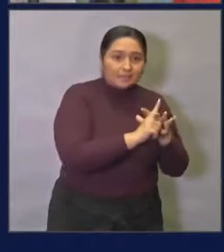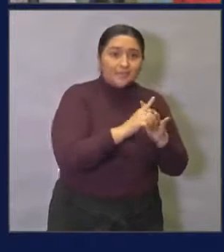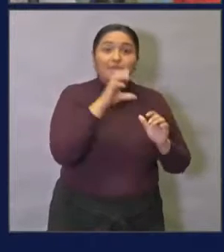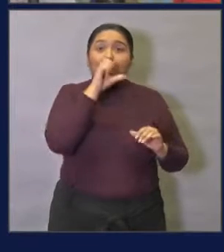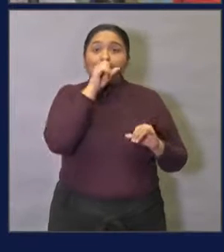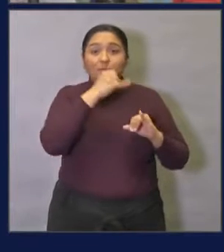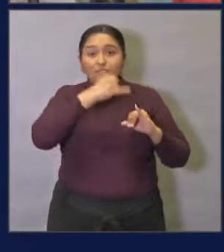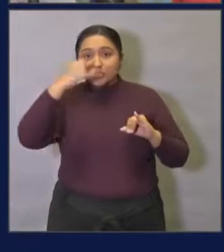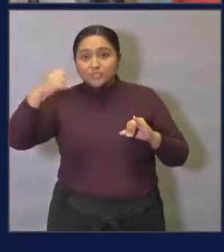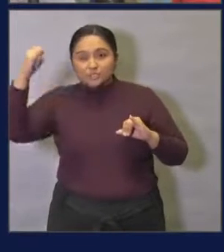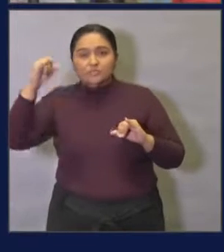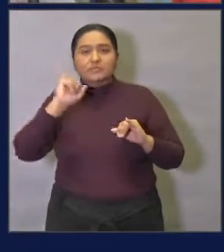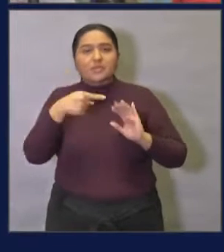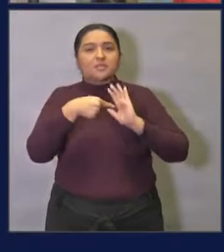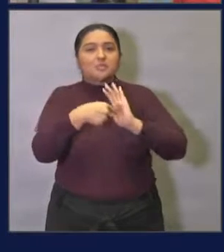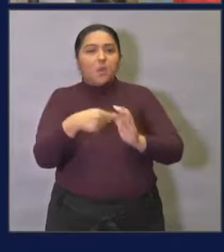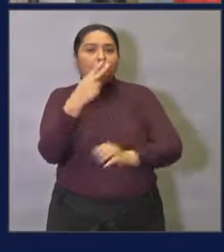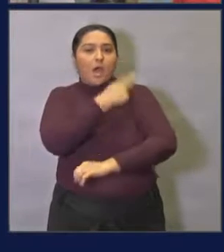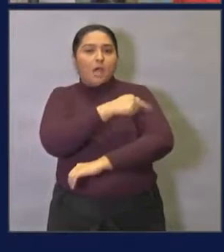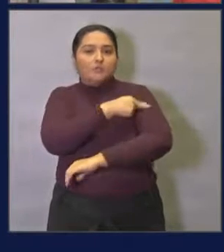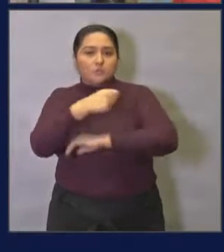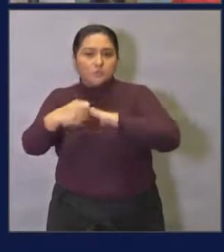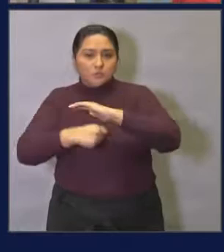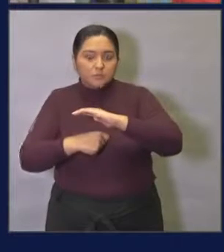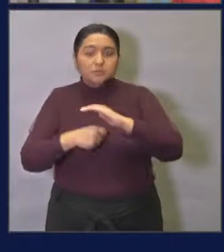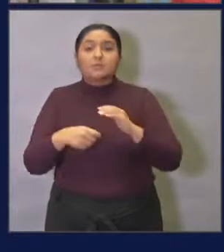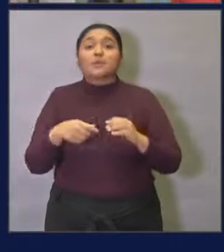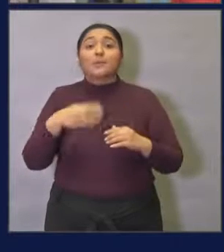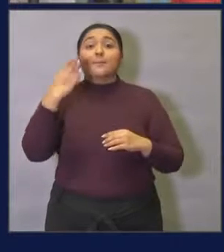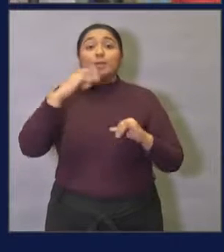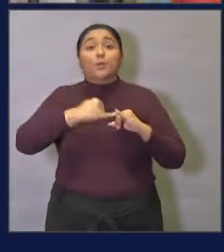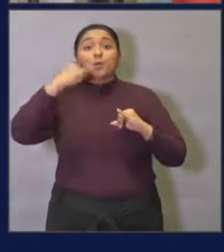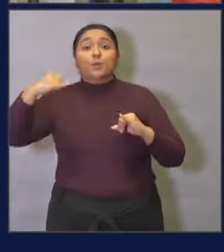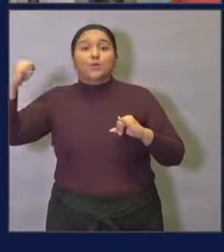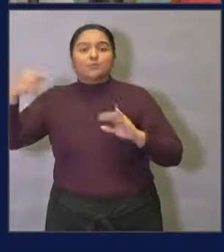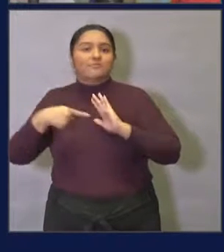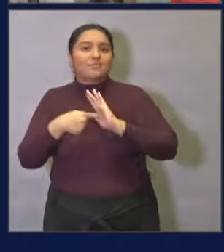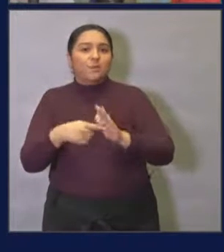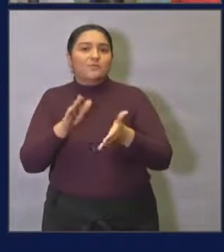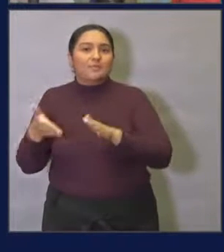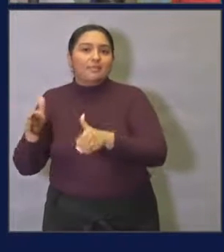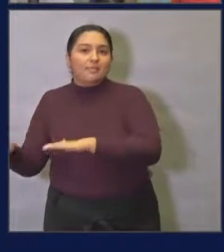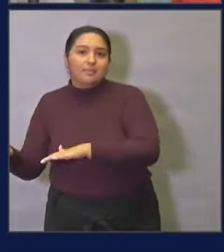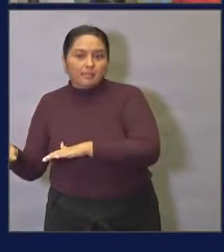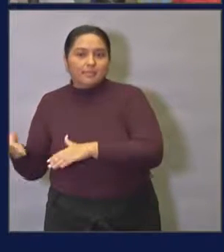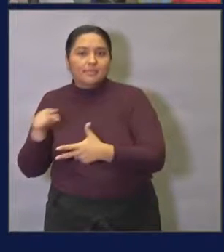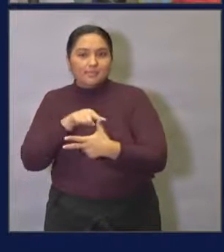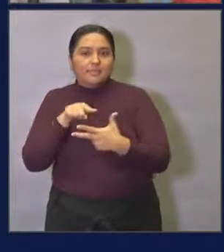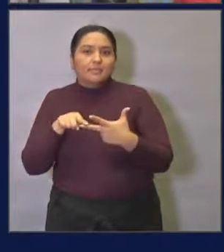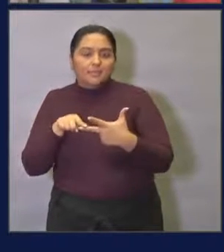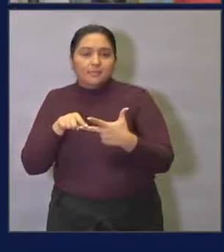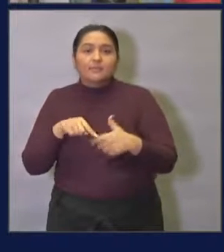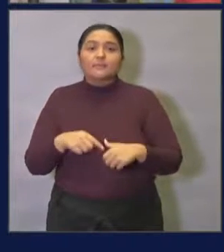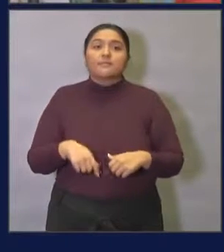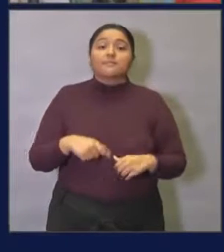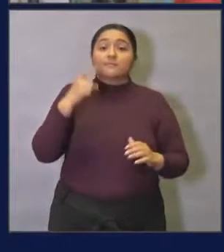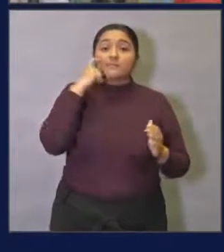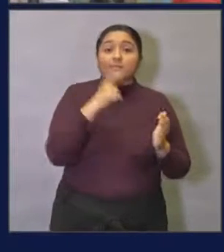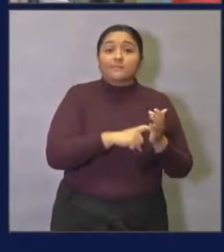las hospitalizaciones y la línea azul muestra los fallecimientos. Pueden observar que